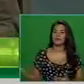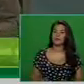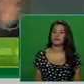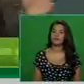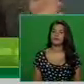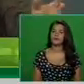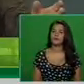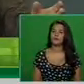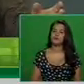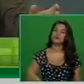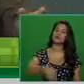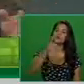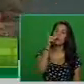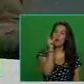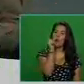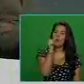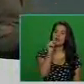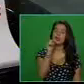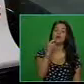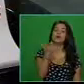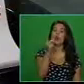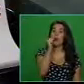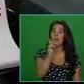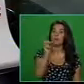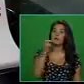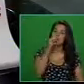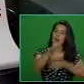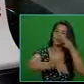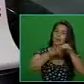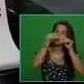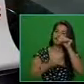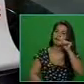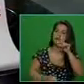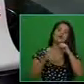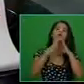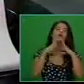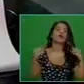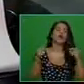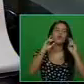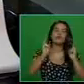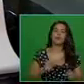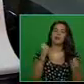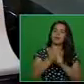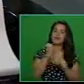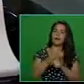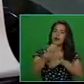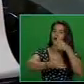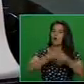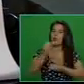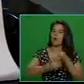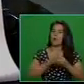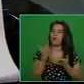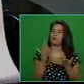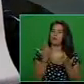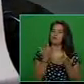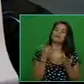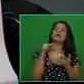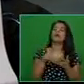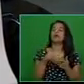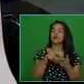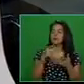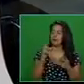www.vive.gov.be. Bruce Linares, presidente de Ciara, nos da detalles de lo que será entonces esta agenda de trabajo en el marco de esta